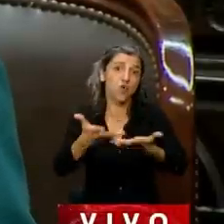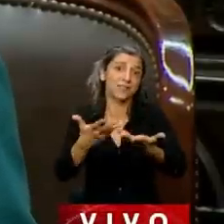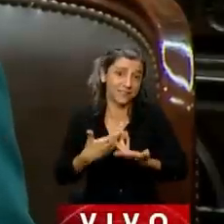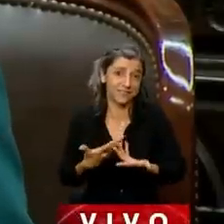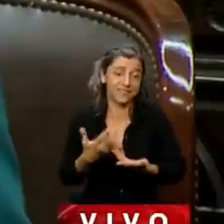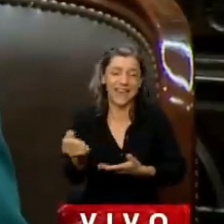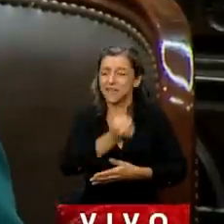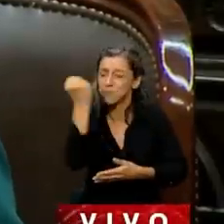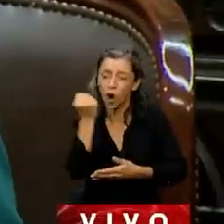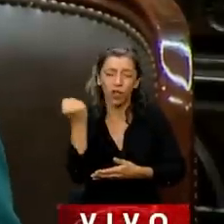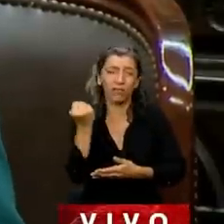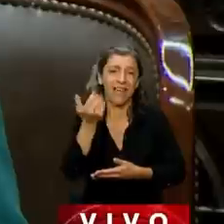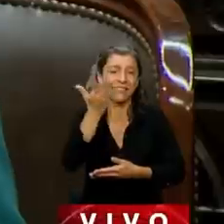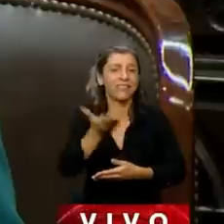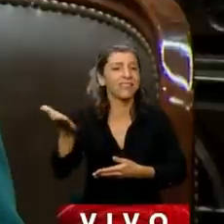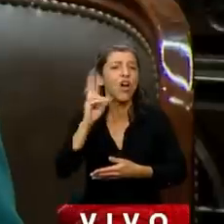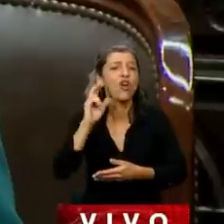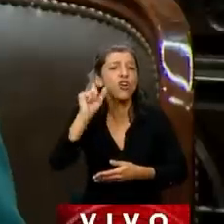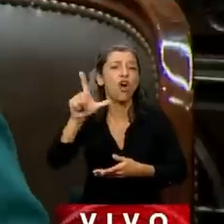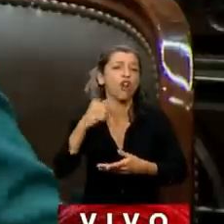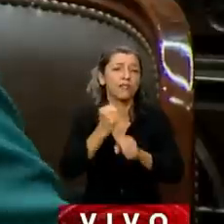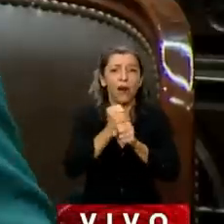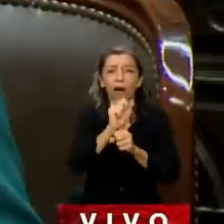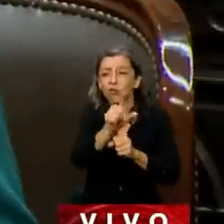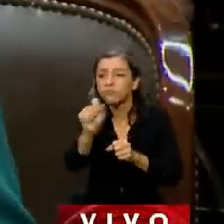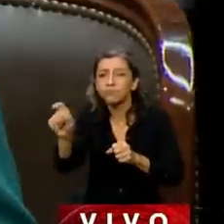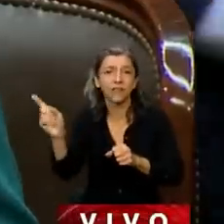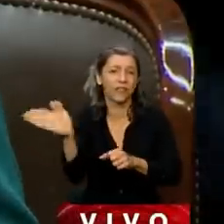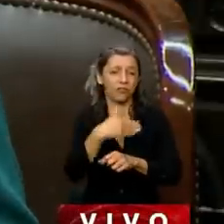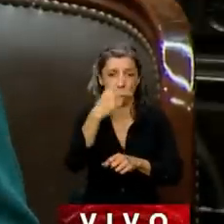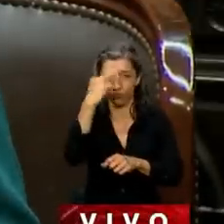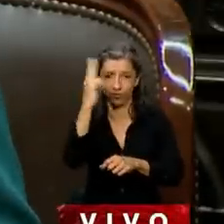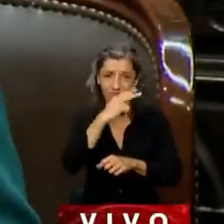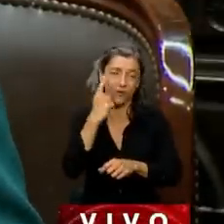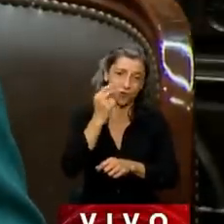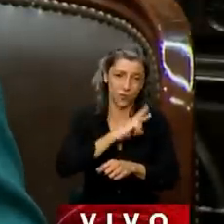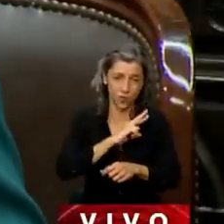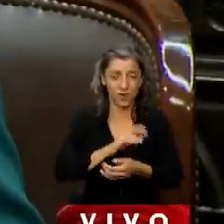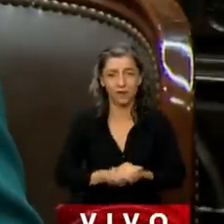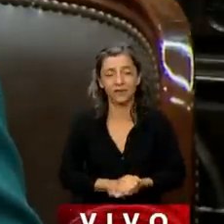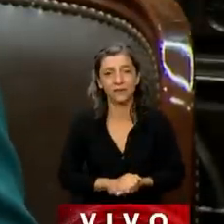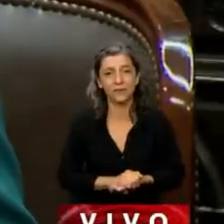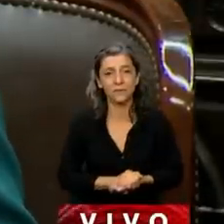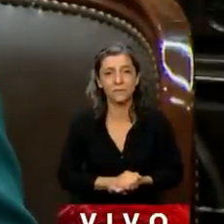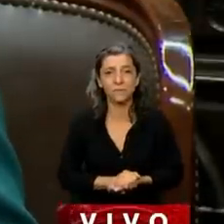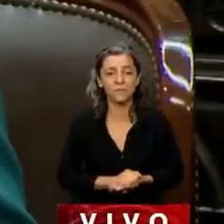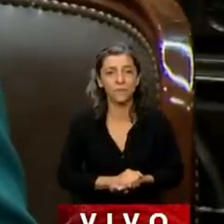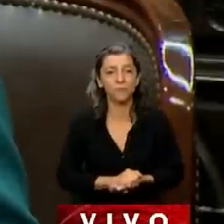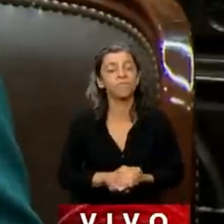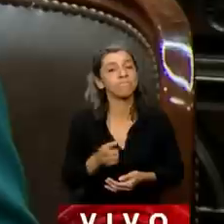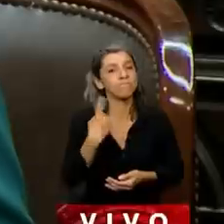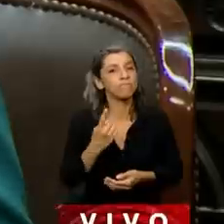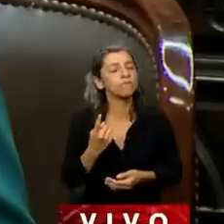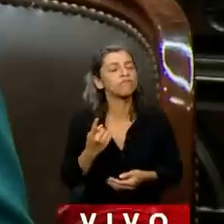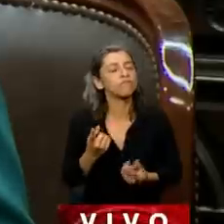que tiene el rol de las enfermeras y enfermeros en nuestro sistema de salud. Pero es